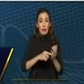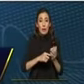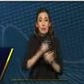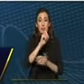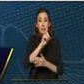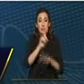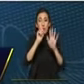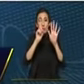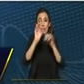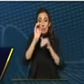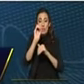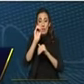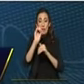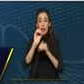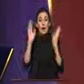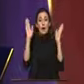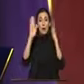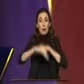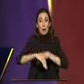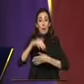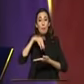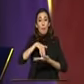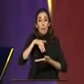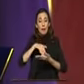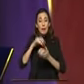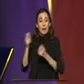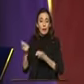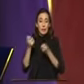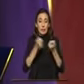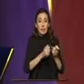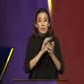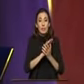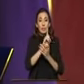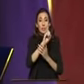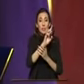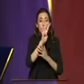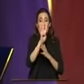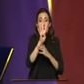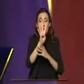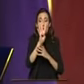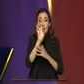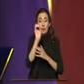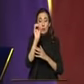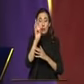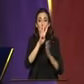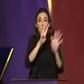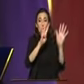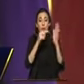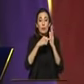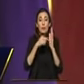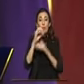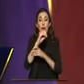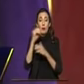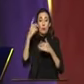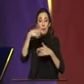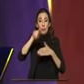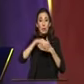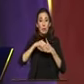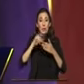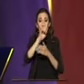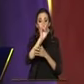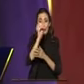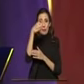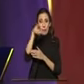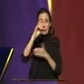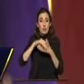becas internacionales con una inversión de 24 millones de dólares y 7.000 becas nacionales con una inversión de 20 millones